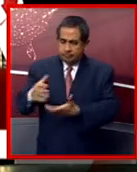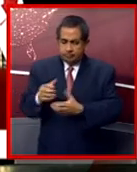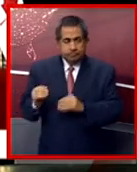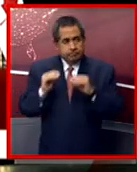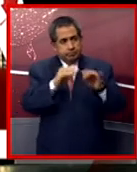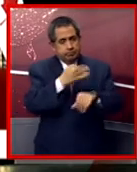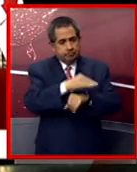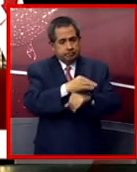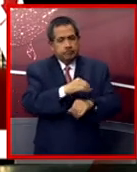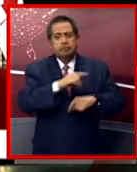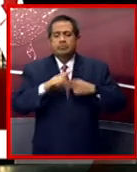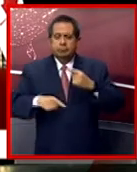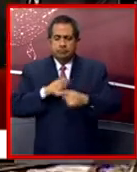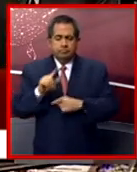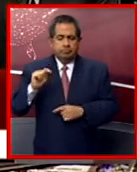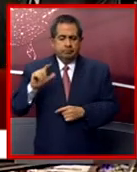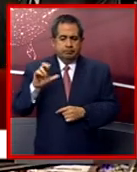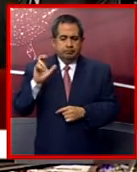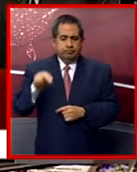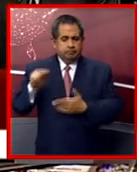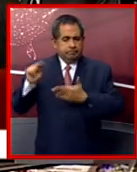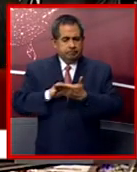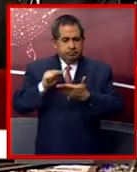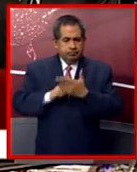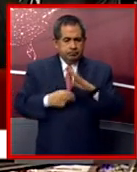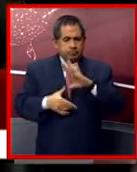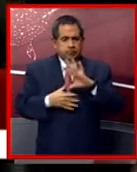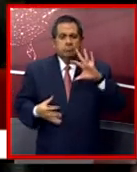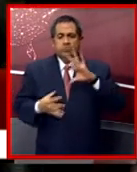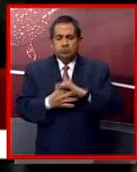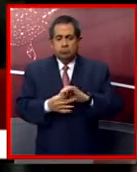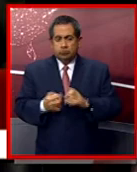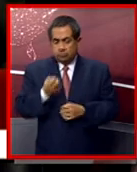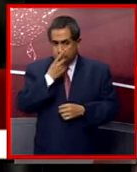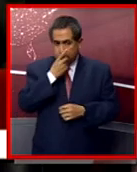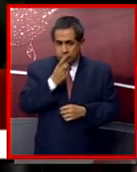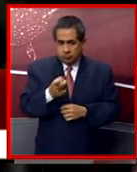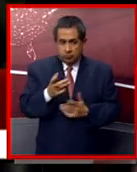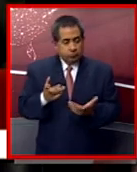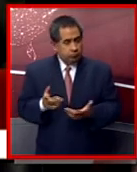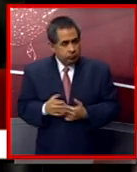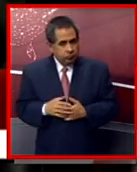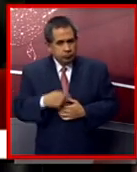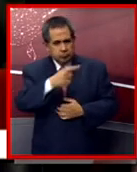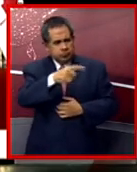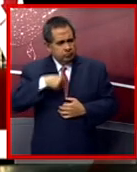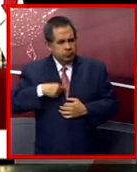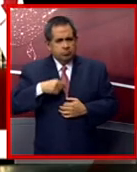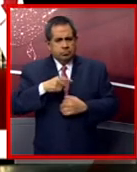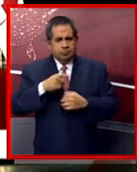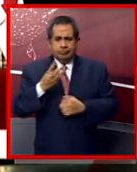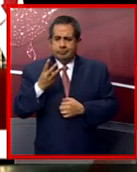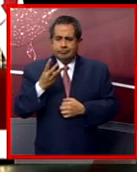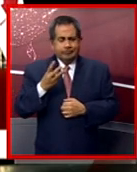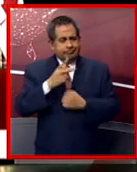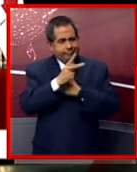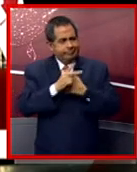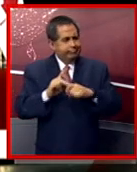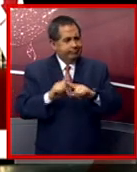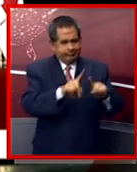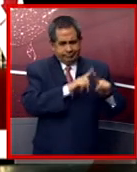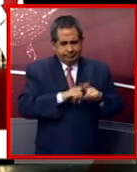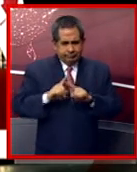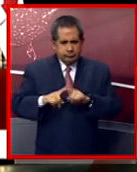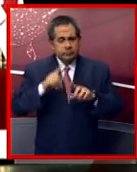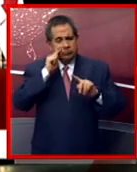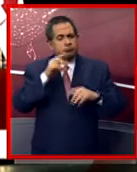del Tratado de Libre Comercio para América del Norte, el cual dijo, a pesar de las diferencias entre las tres economías, ha